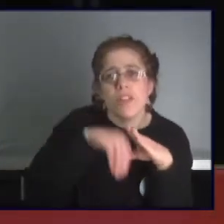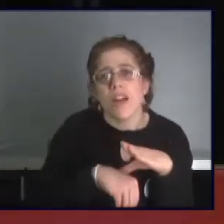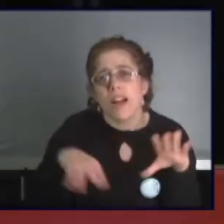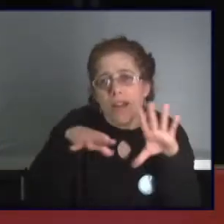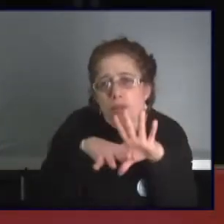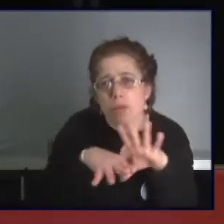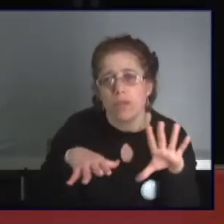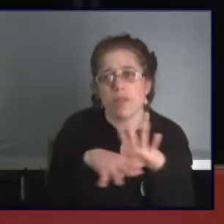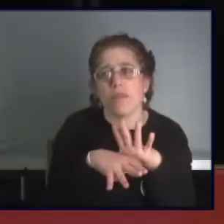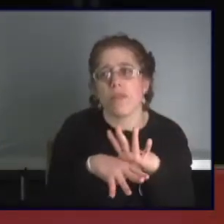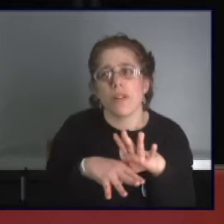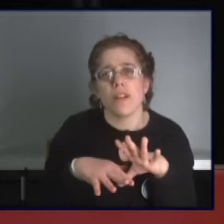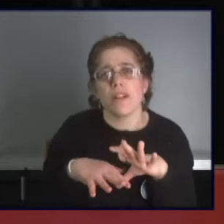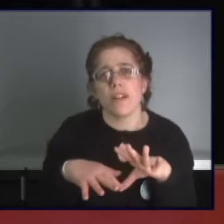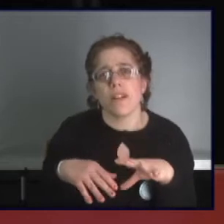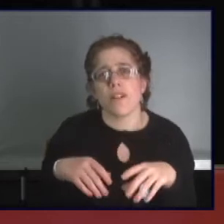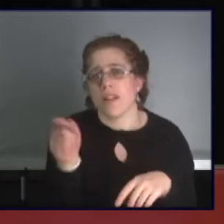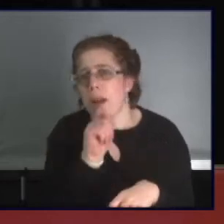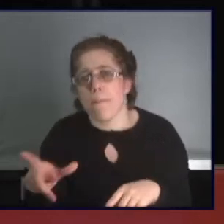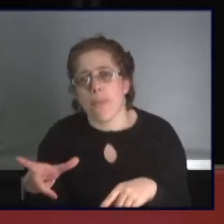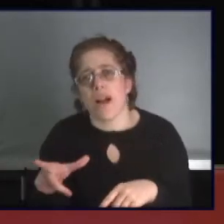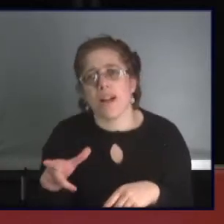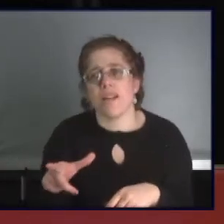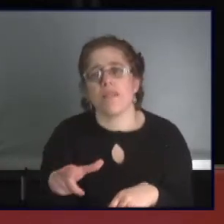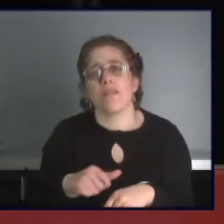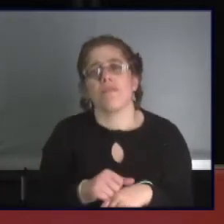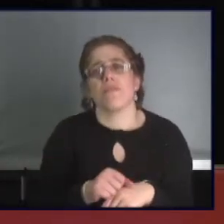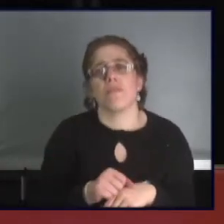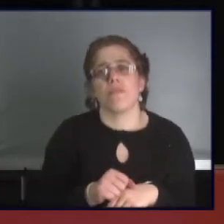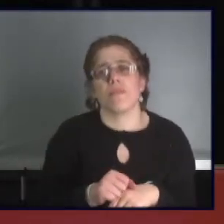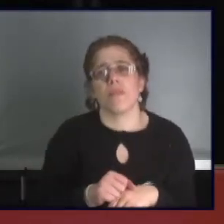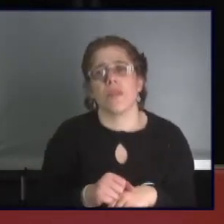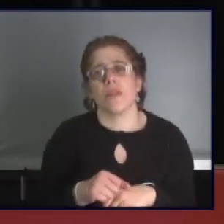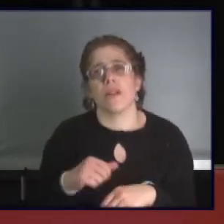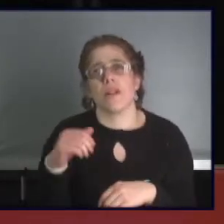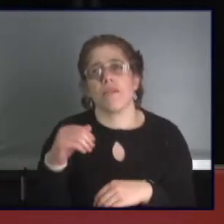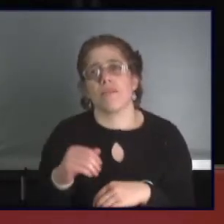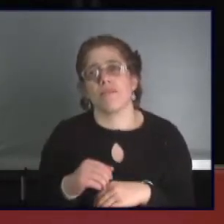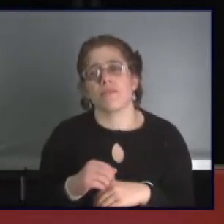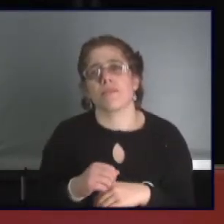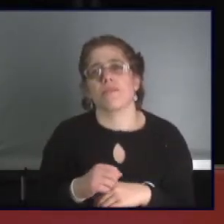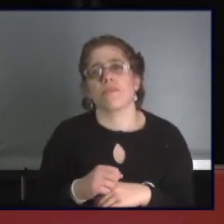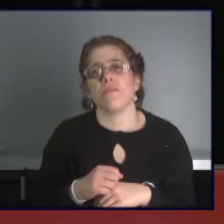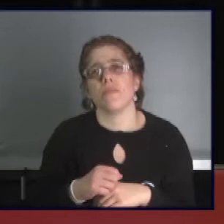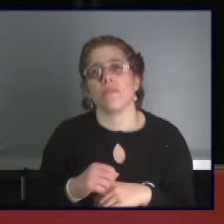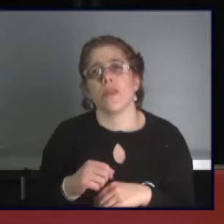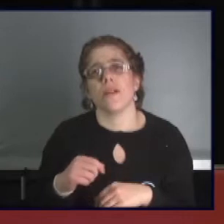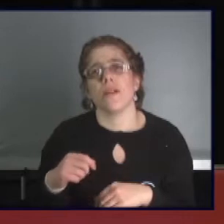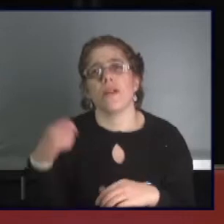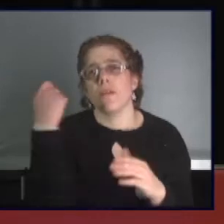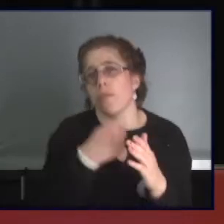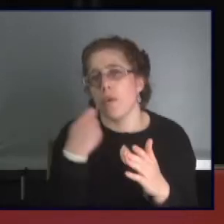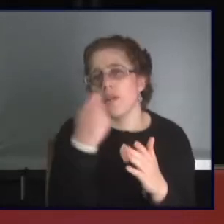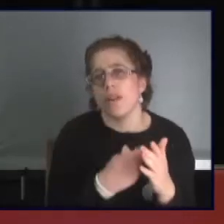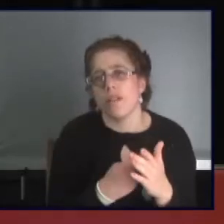que ya ya vienen desarrollando en estos momentos porque el techo salarial que están queriendo imponer lo están